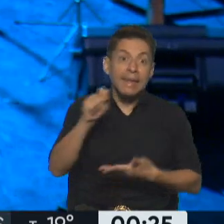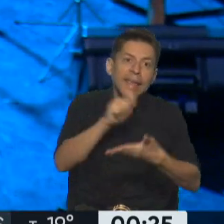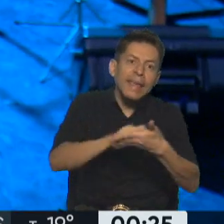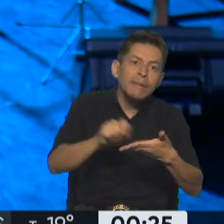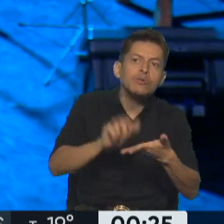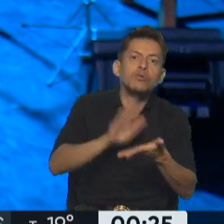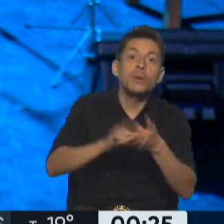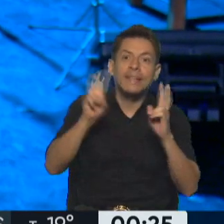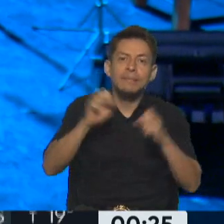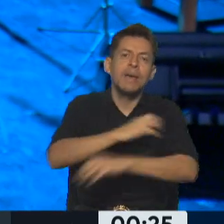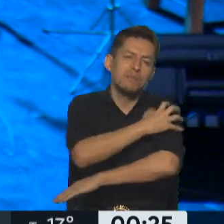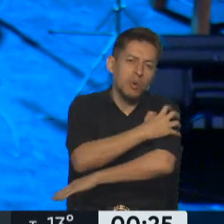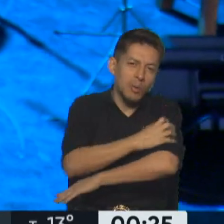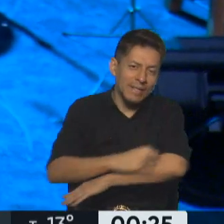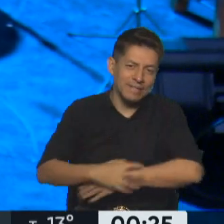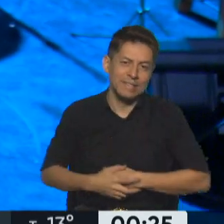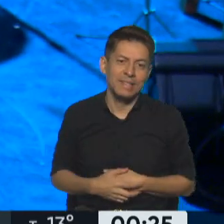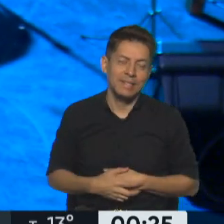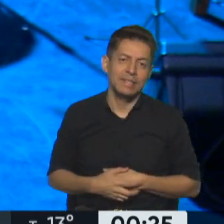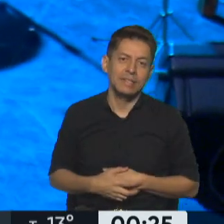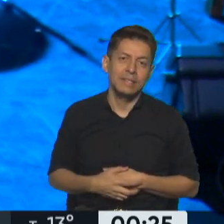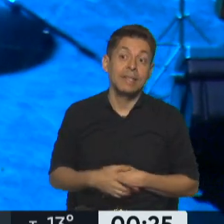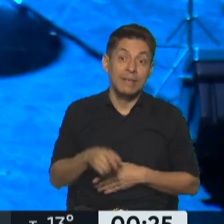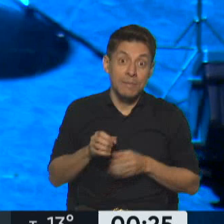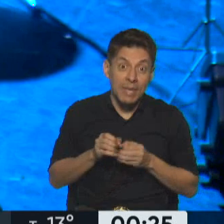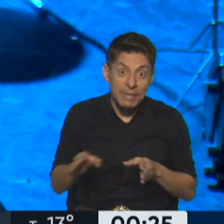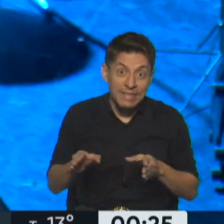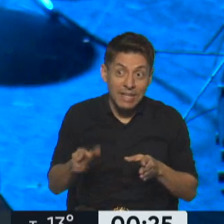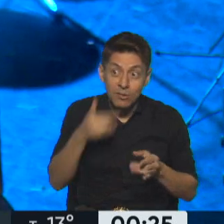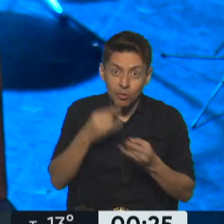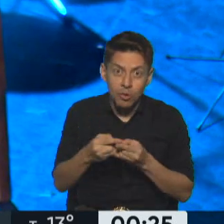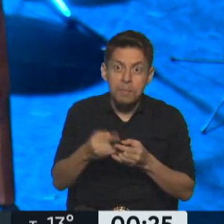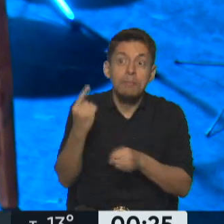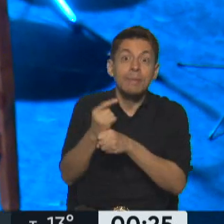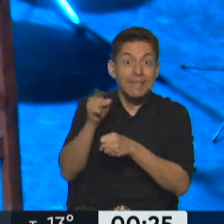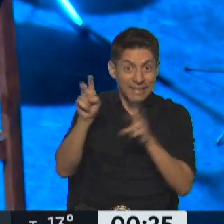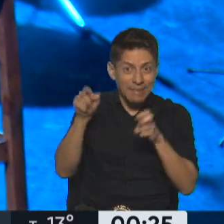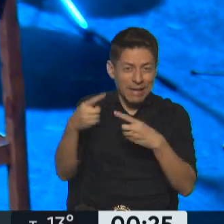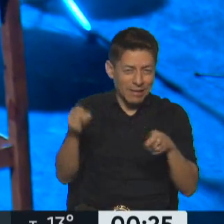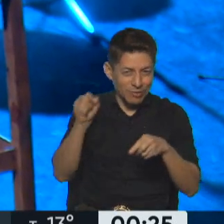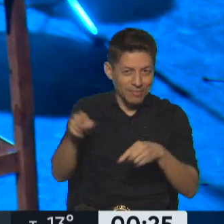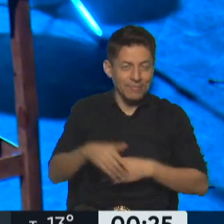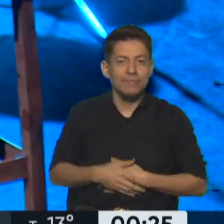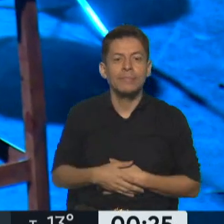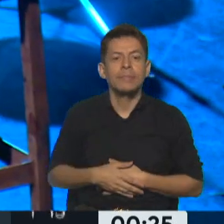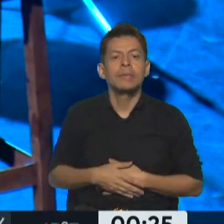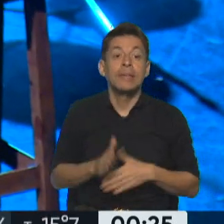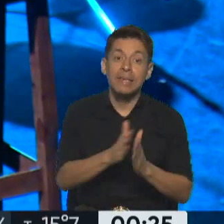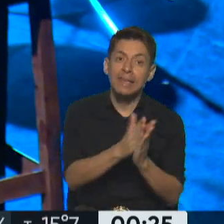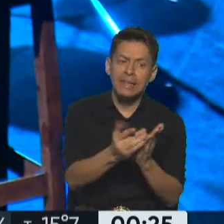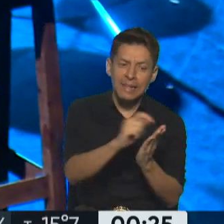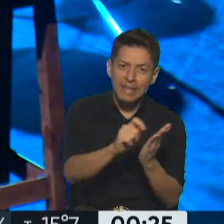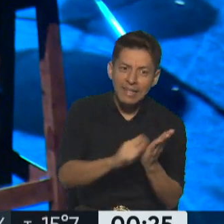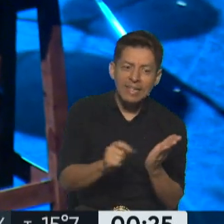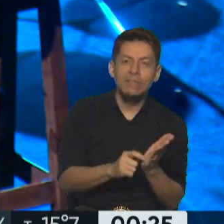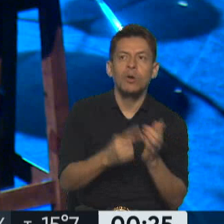con la pobrecita que canta ella. Yo creo que es un espectáculo muy, muy entrañable, no solamente el libro, cómo va el proceso de